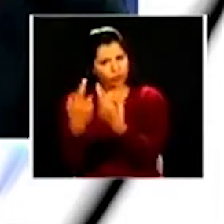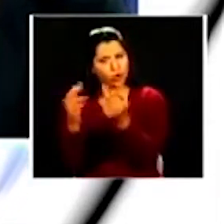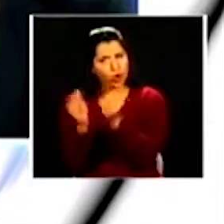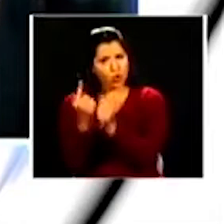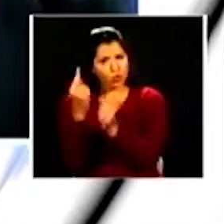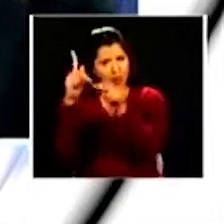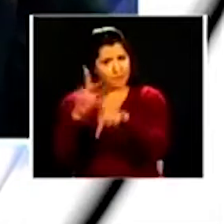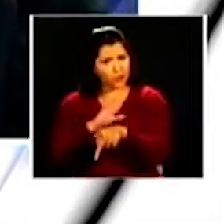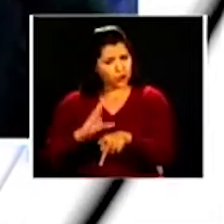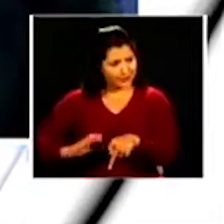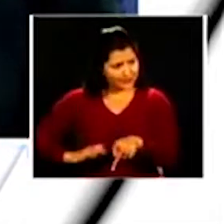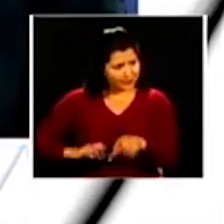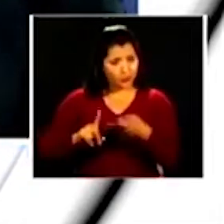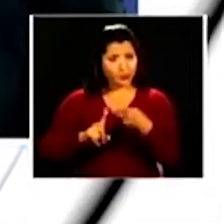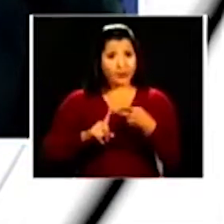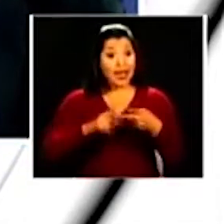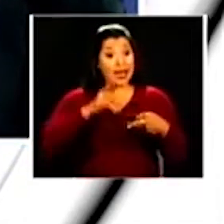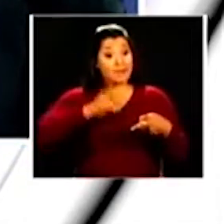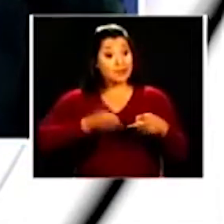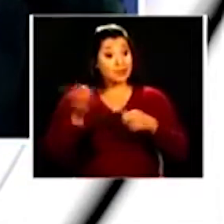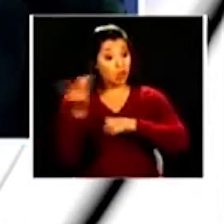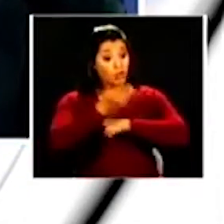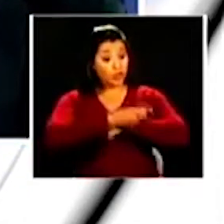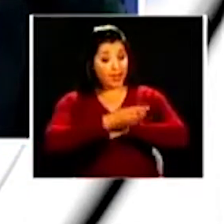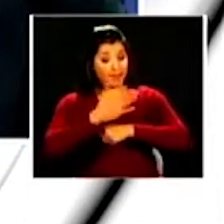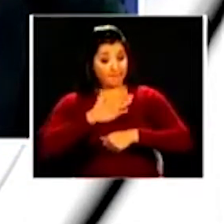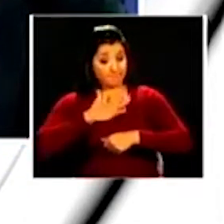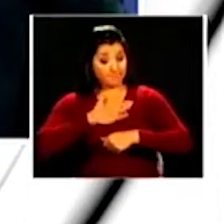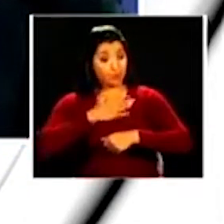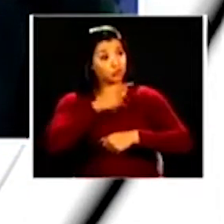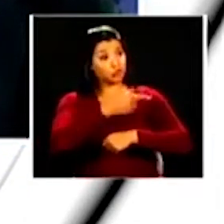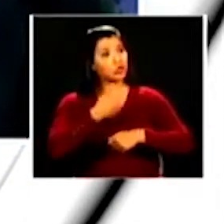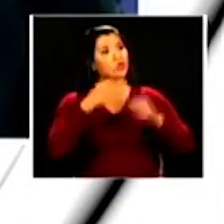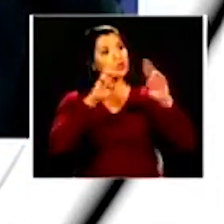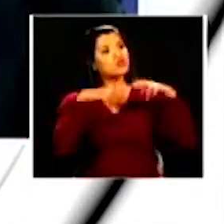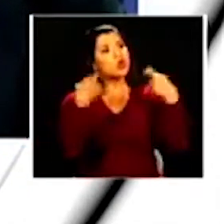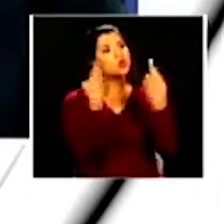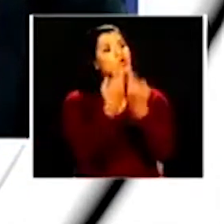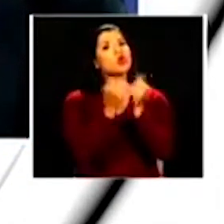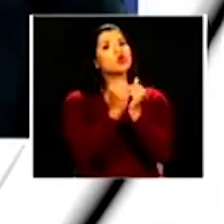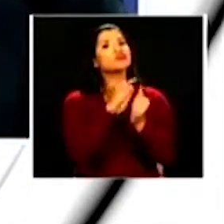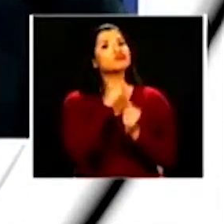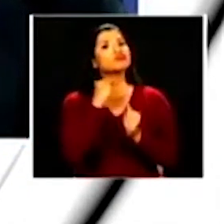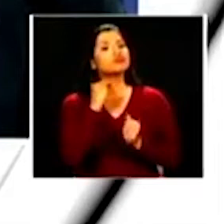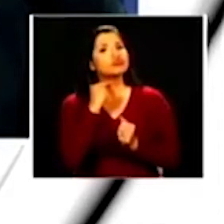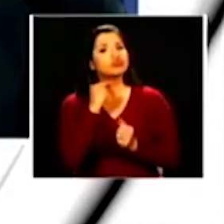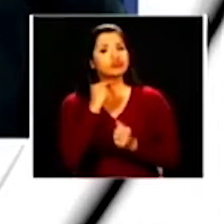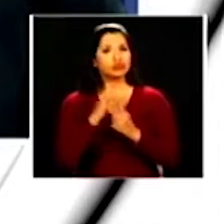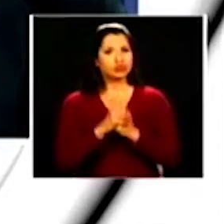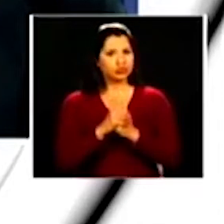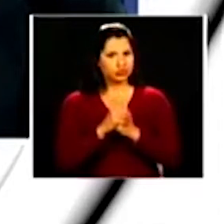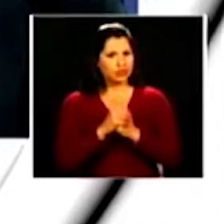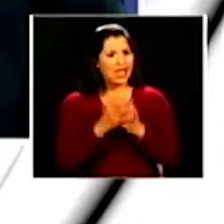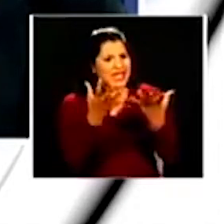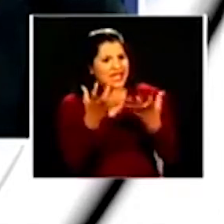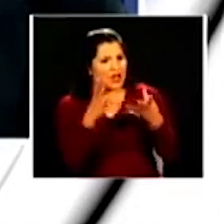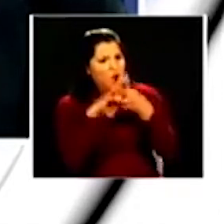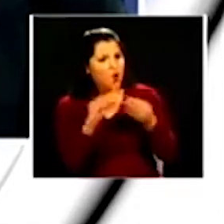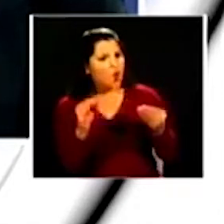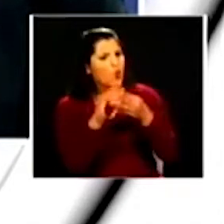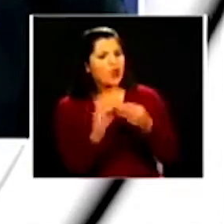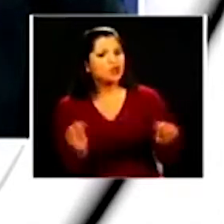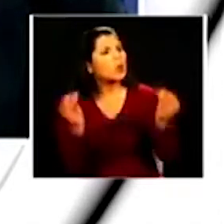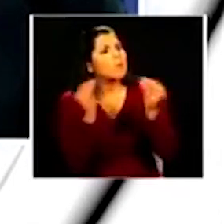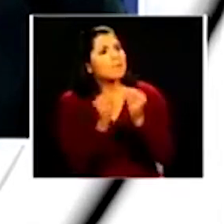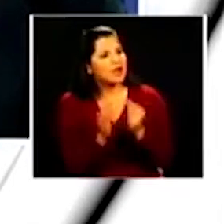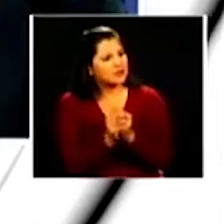se reunió el mismo día que yo me reuní con los obispos de la Conferencia Episcopal. Y quisiera que nos detalle un poco más con qué otros